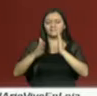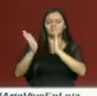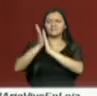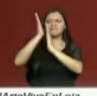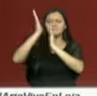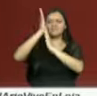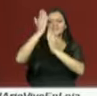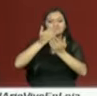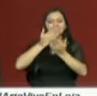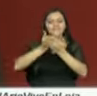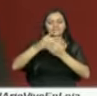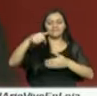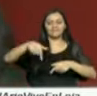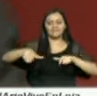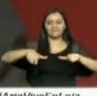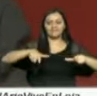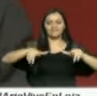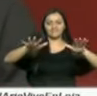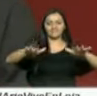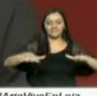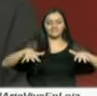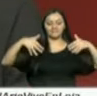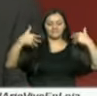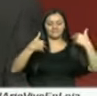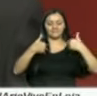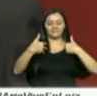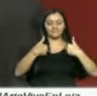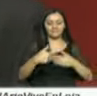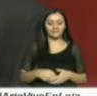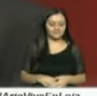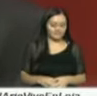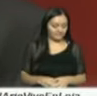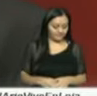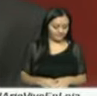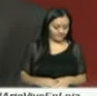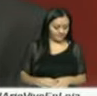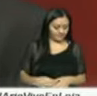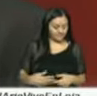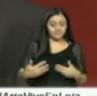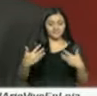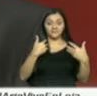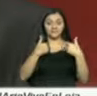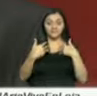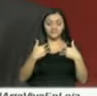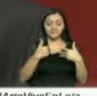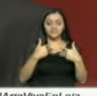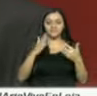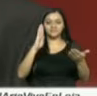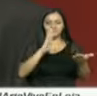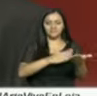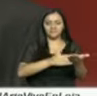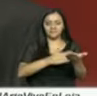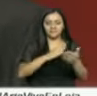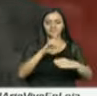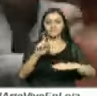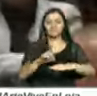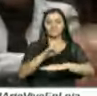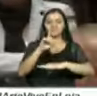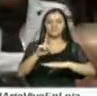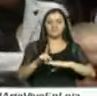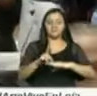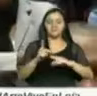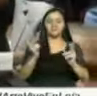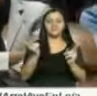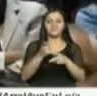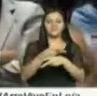la construcción de este teatro. Queridos artistas, músicos, directores,